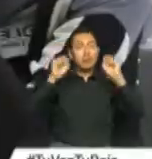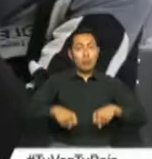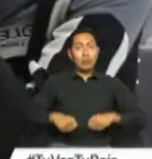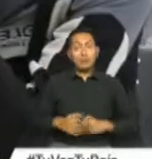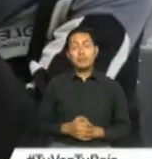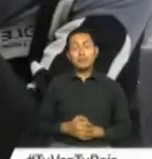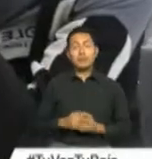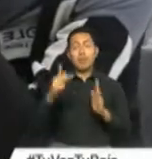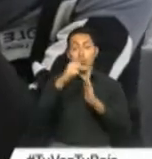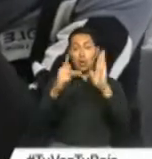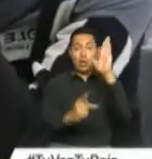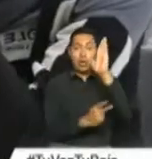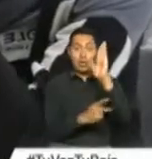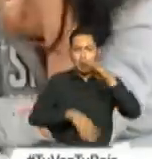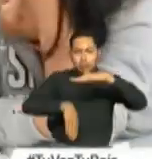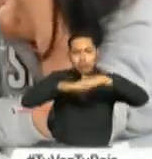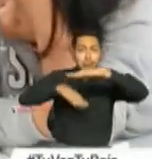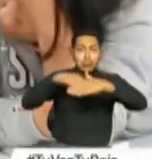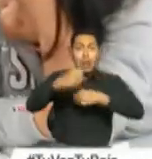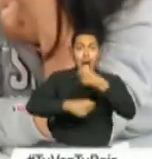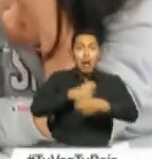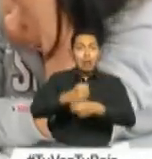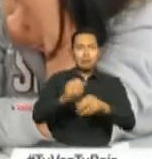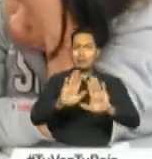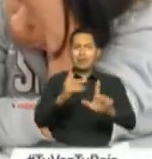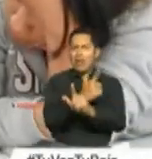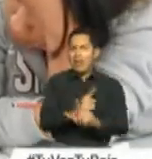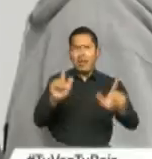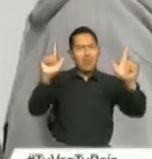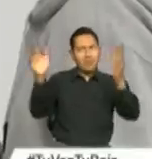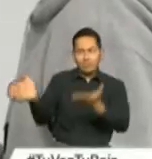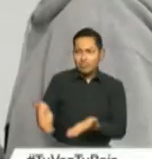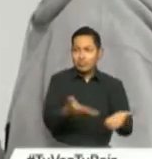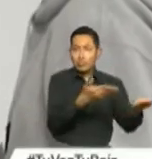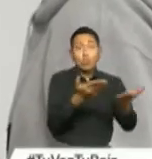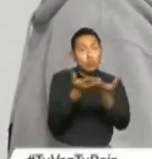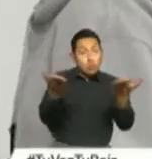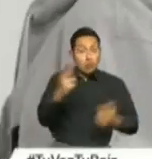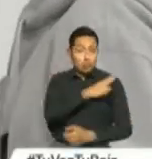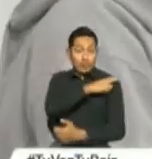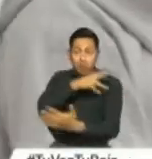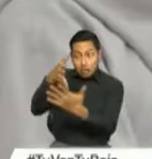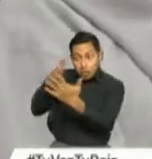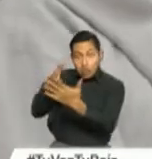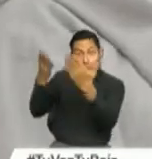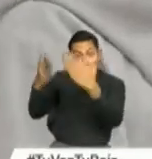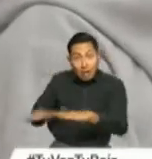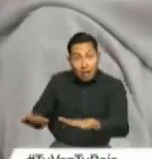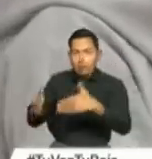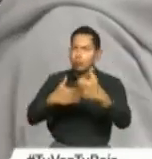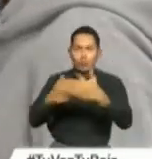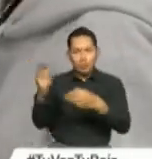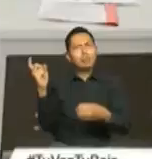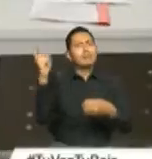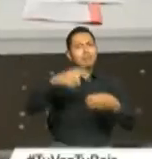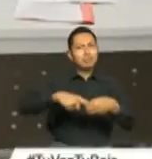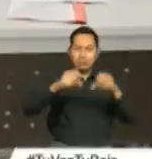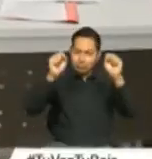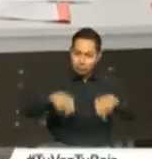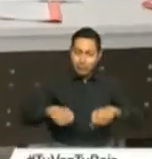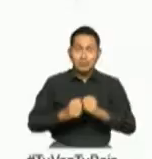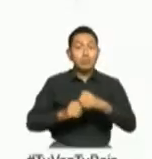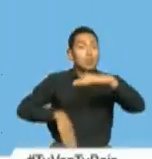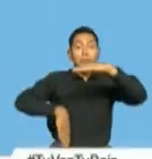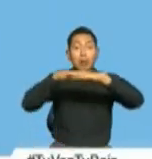este programa no hay límite de edad, se puede aplicar incluso si ya se está estudiando. Para ello, los aspirantes deben postular hasta el 30